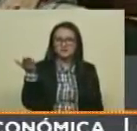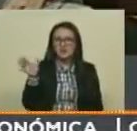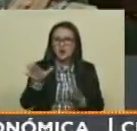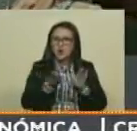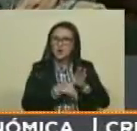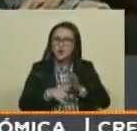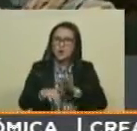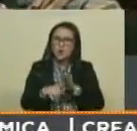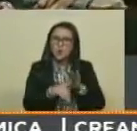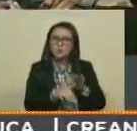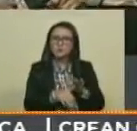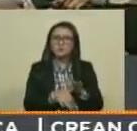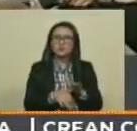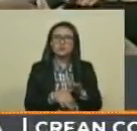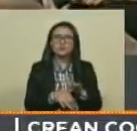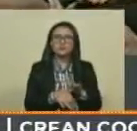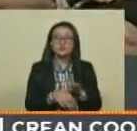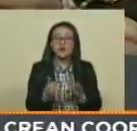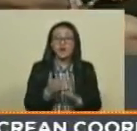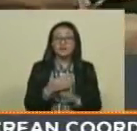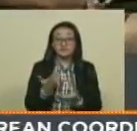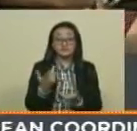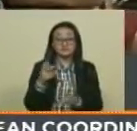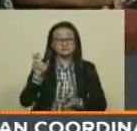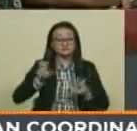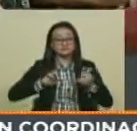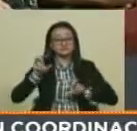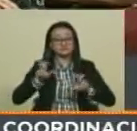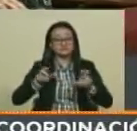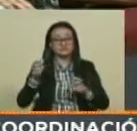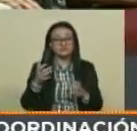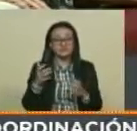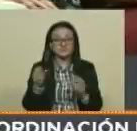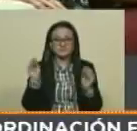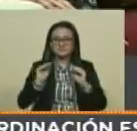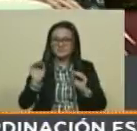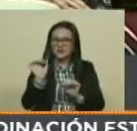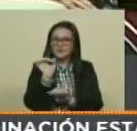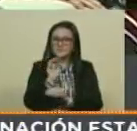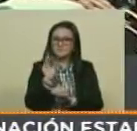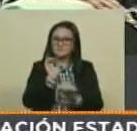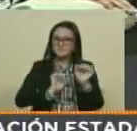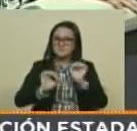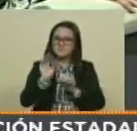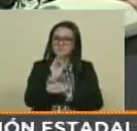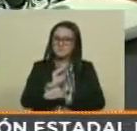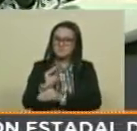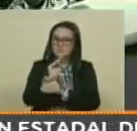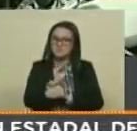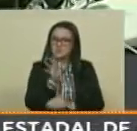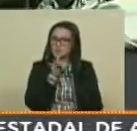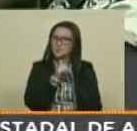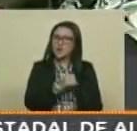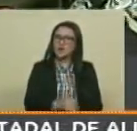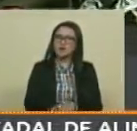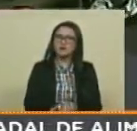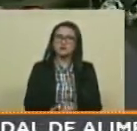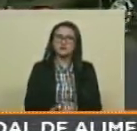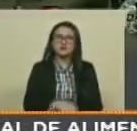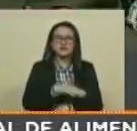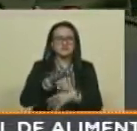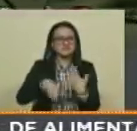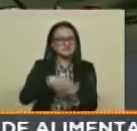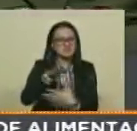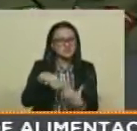robo premeditado, retraso en la ejecución de mantenimiento preventivo y correctivo. Este sabotaje